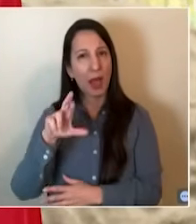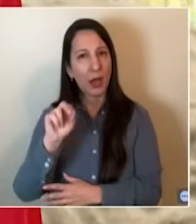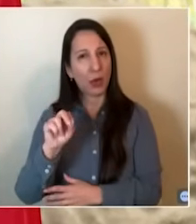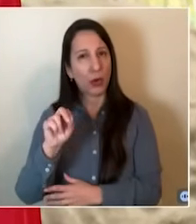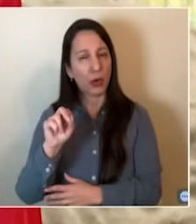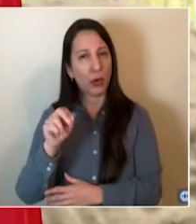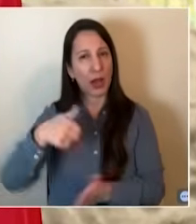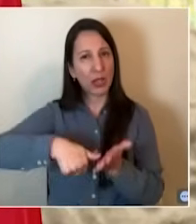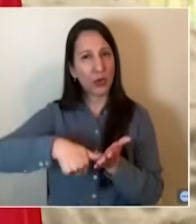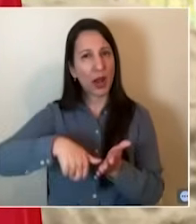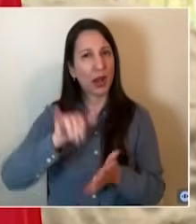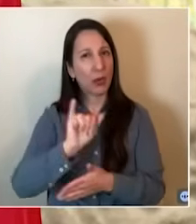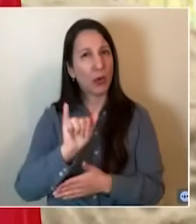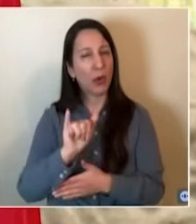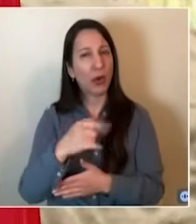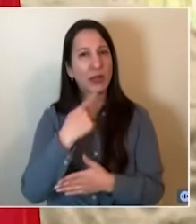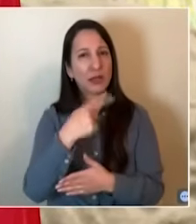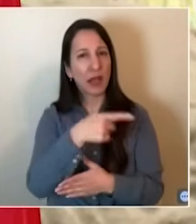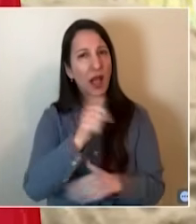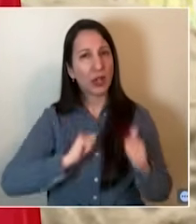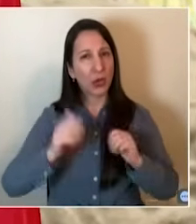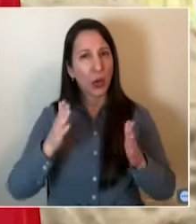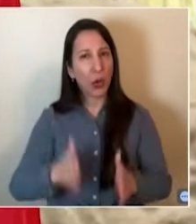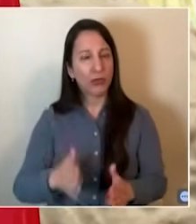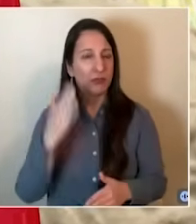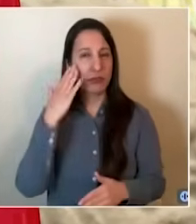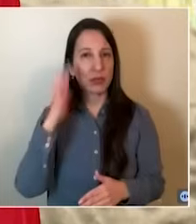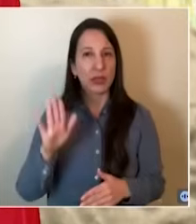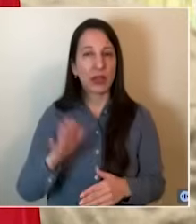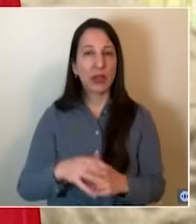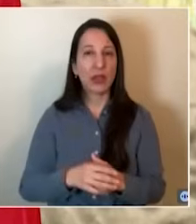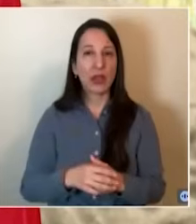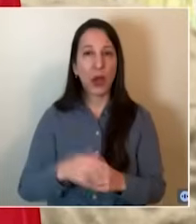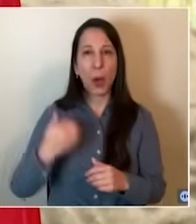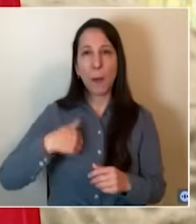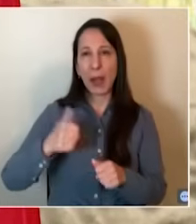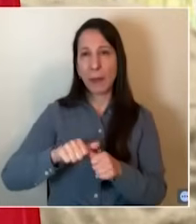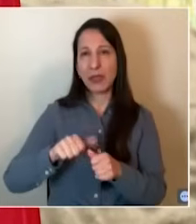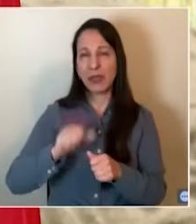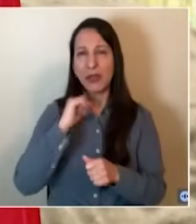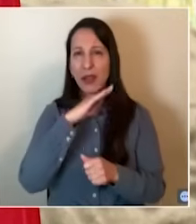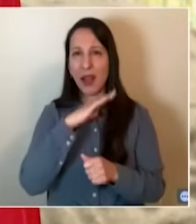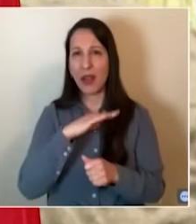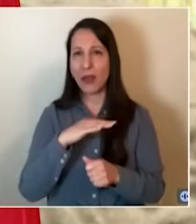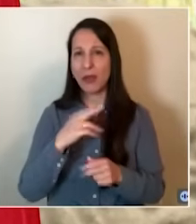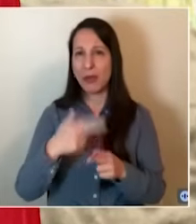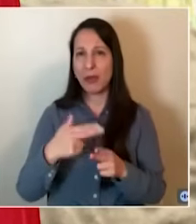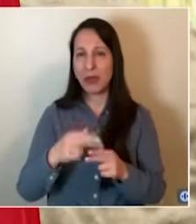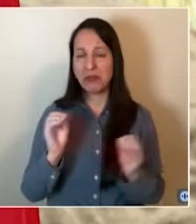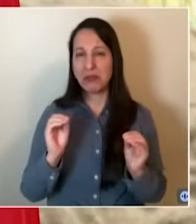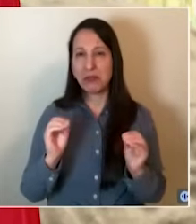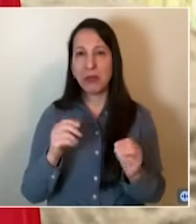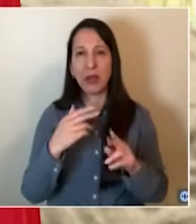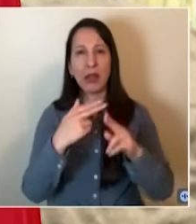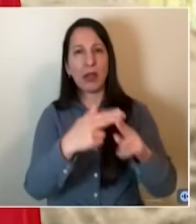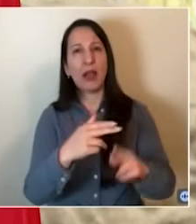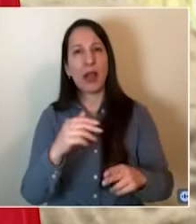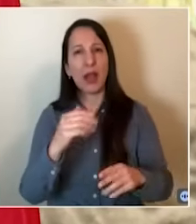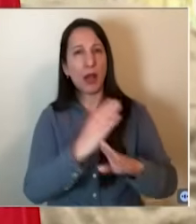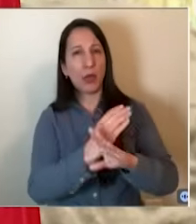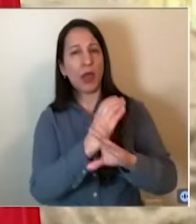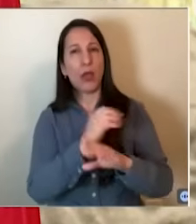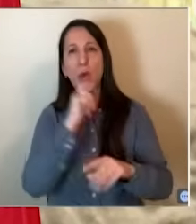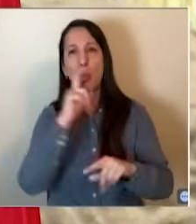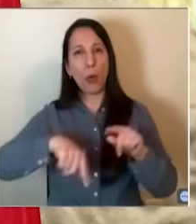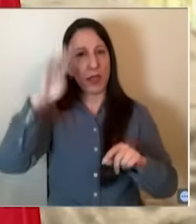que es actor o algo así, no sé, señor de apellido raro y de nombre todavía, le puso un amparo electoral por saludar al presidente en